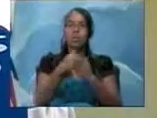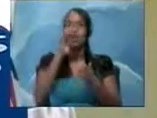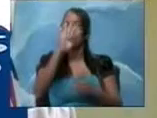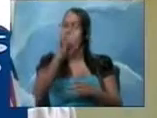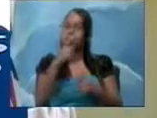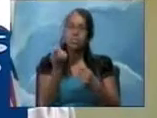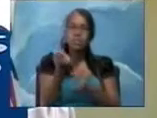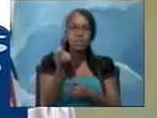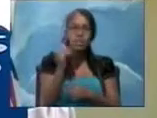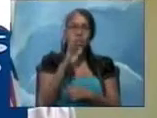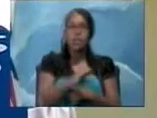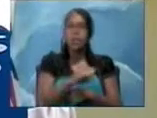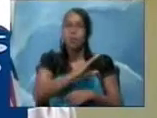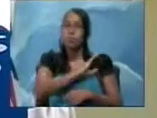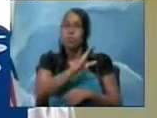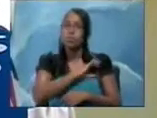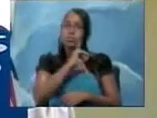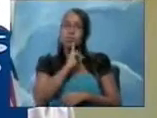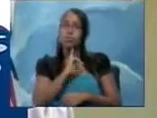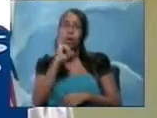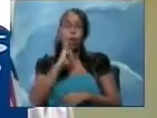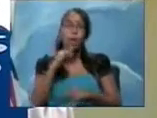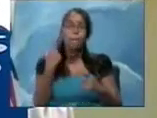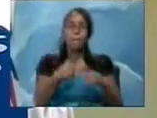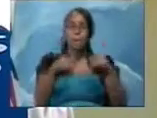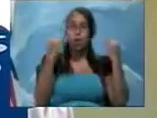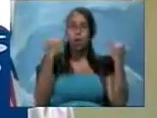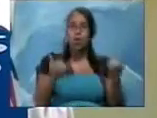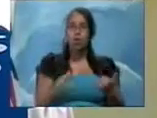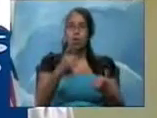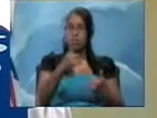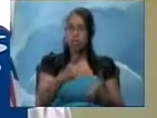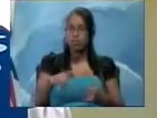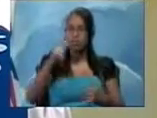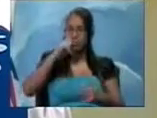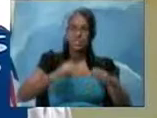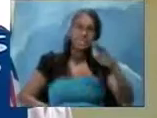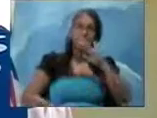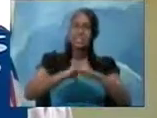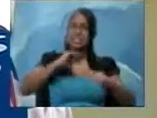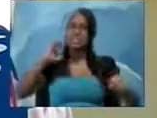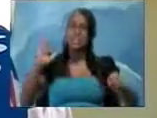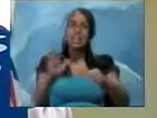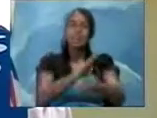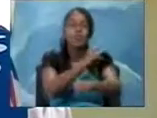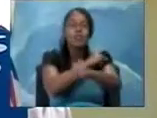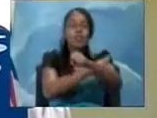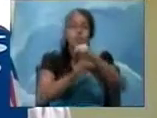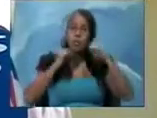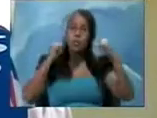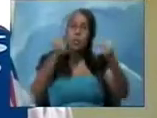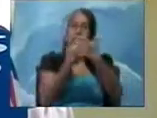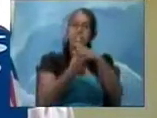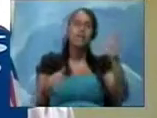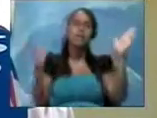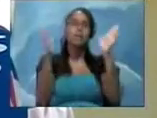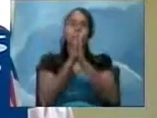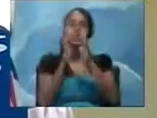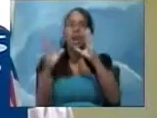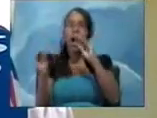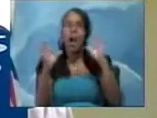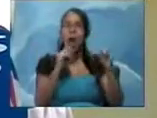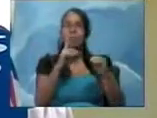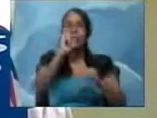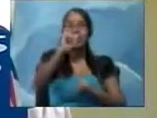clase de los galileos pero ahora un Pedro lleno del poder del espíritu santo habla con denuedo Y